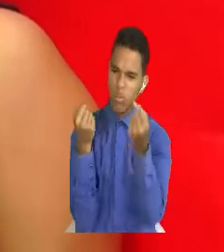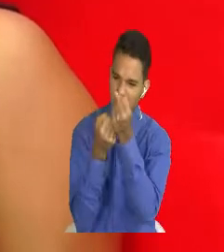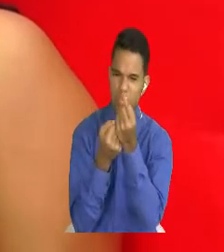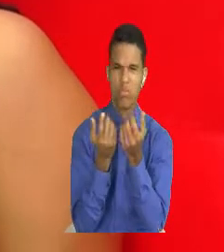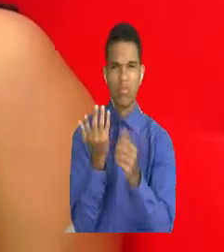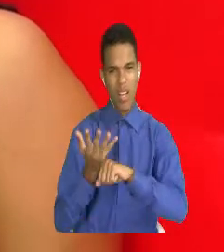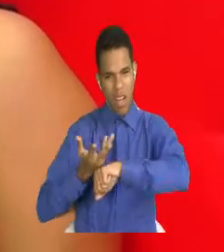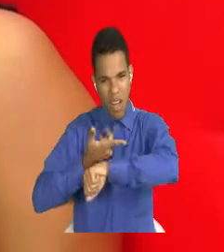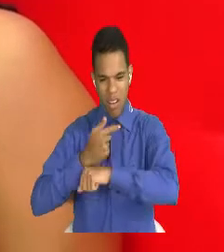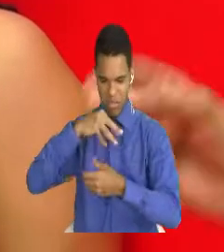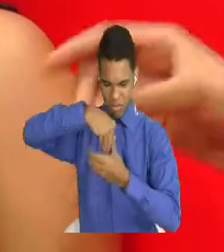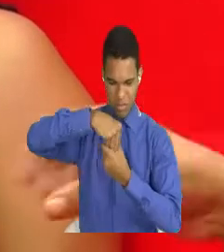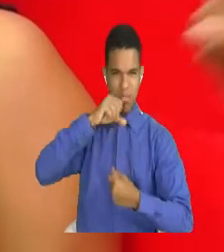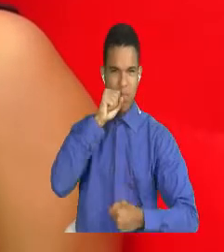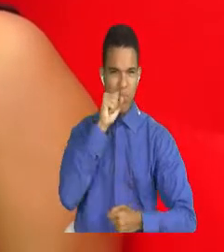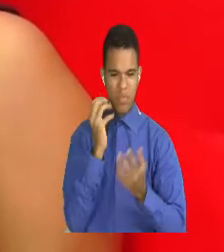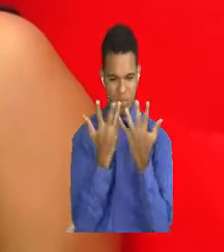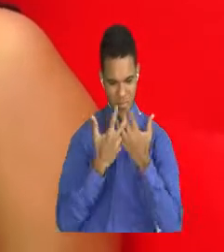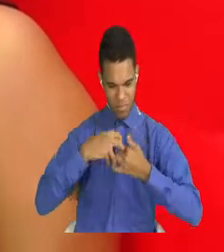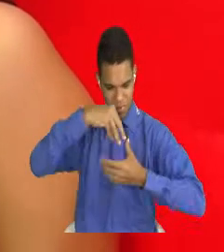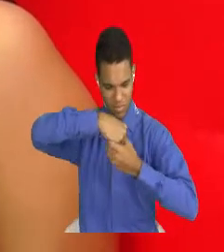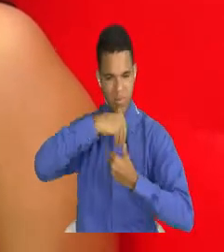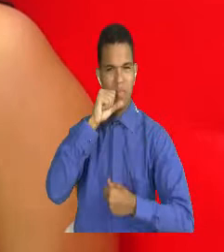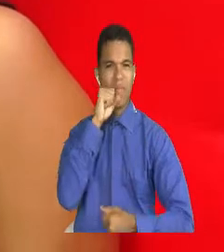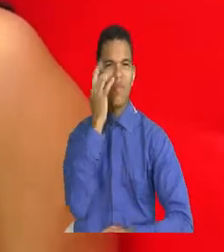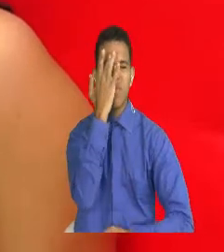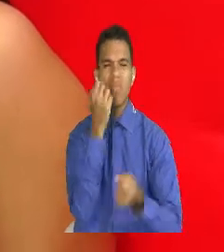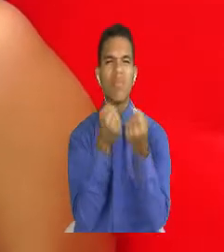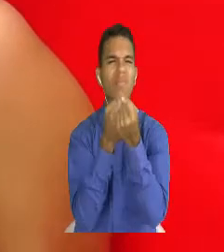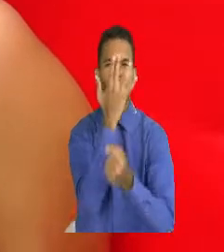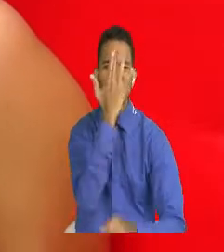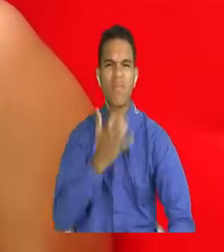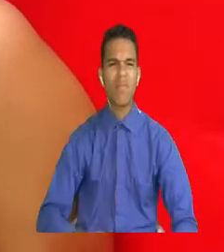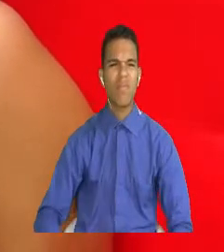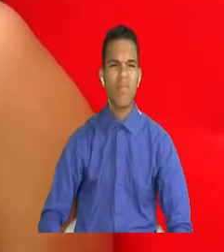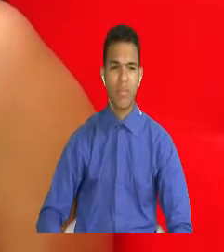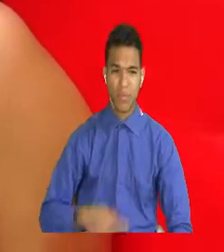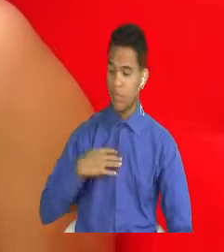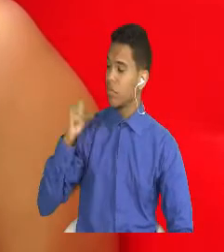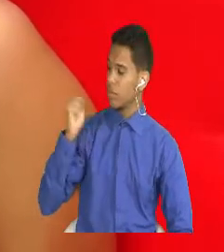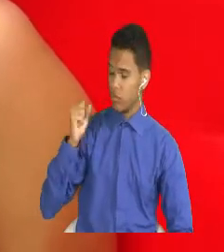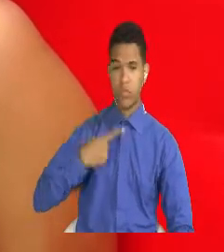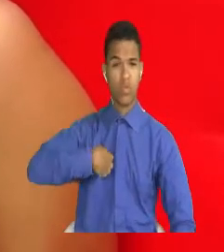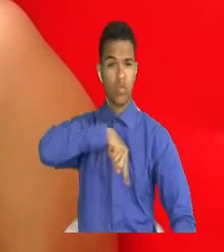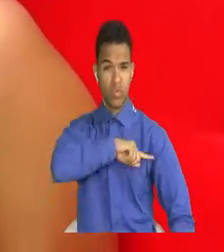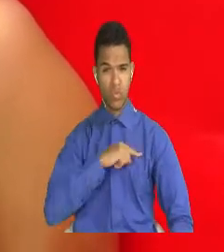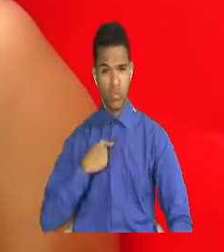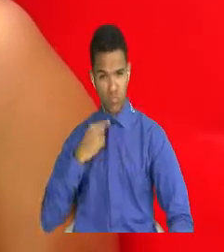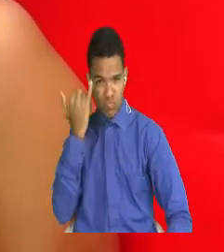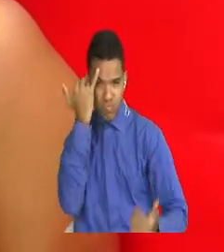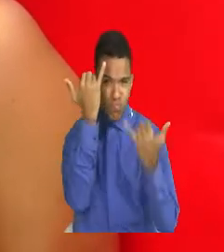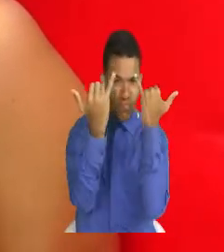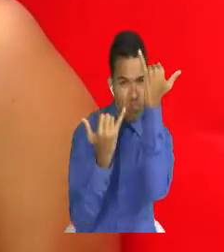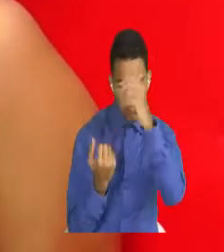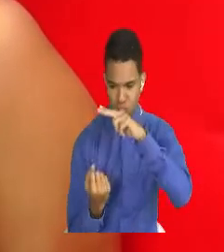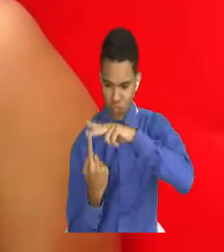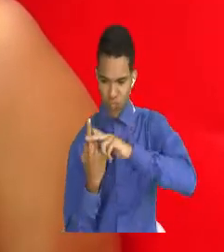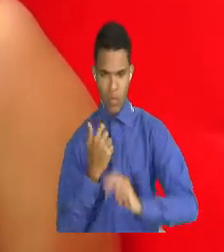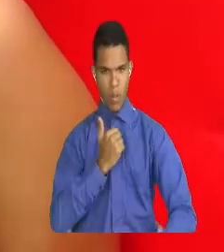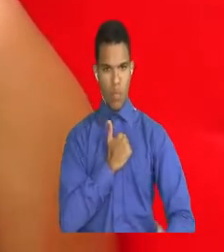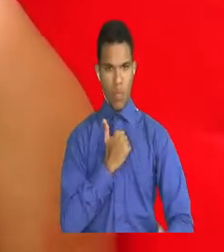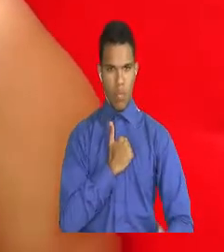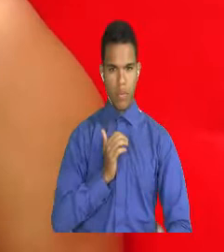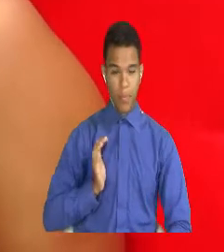arte local, las empresas locales y por qué apoyarlos a ustedes sobre todo. Claro que sí, porque es una iniciativa propia de nosotros. La idea es